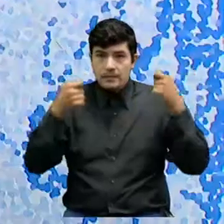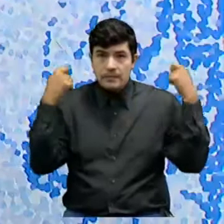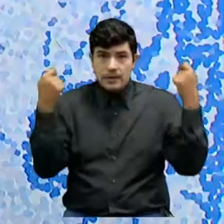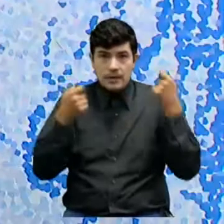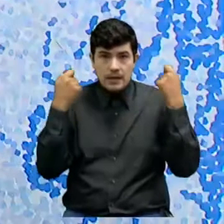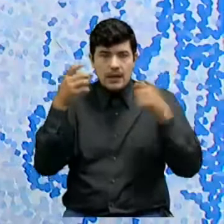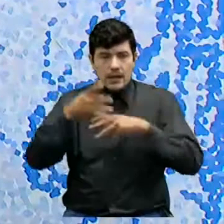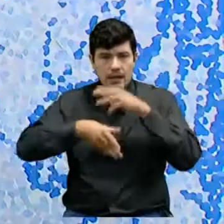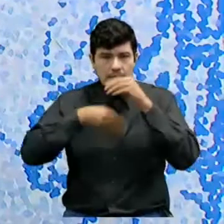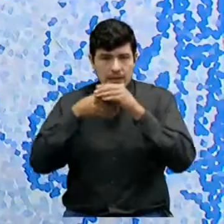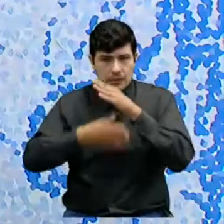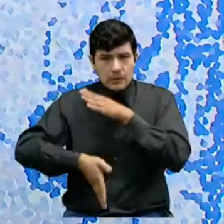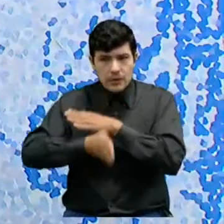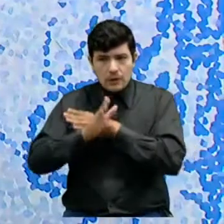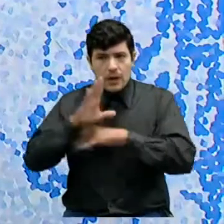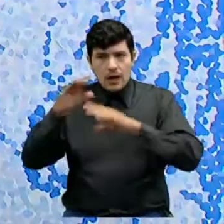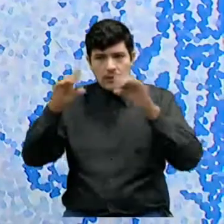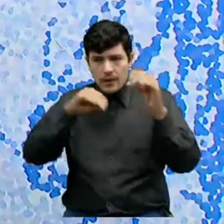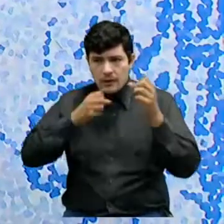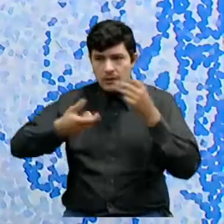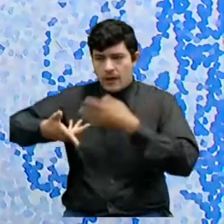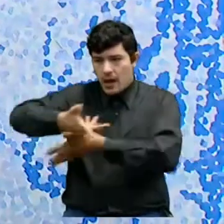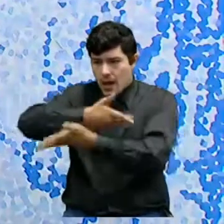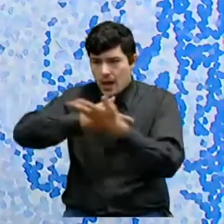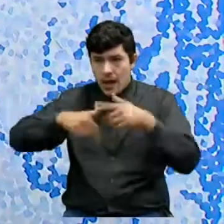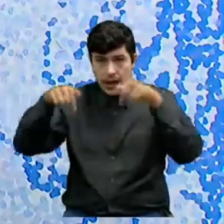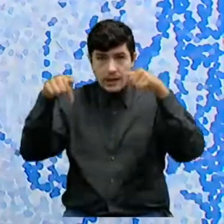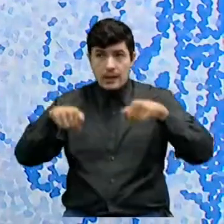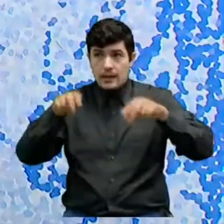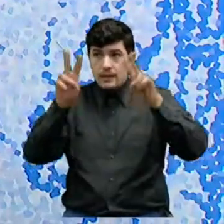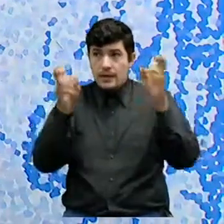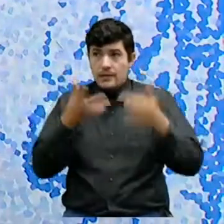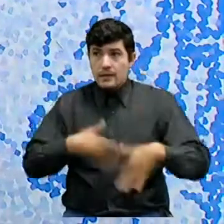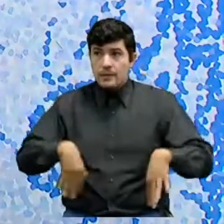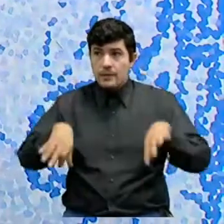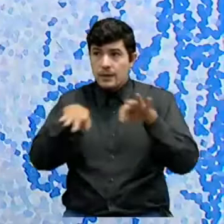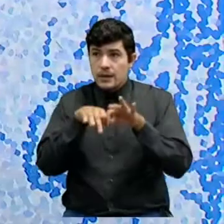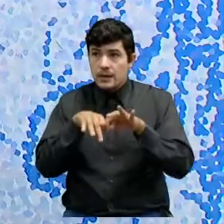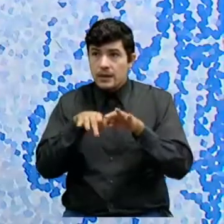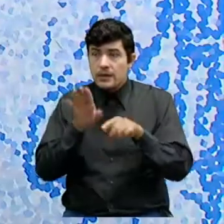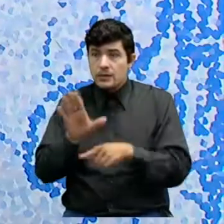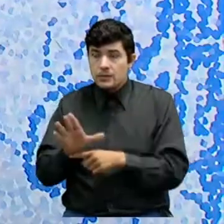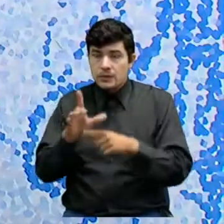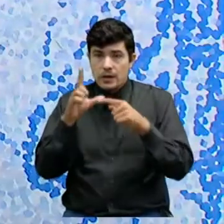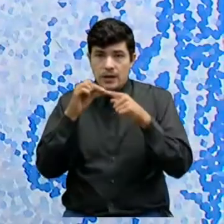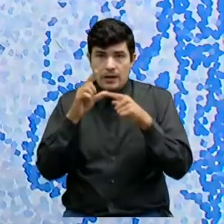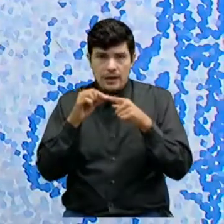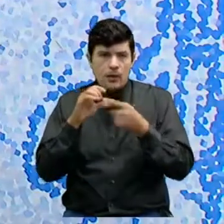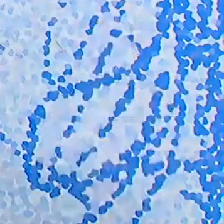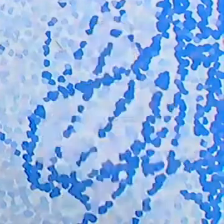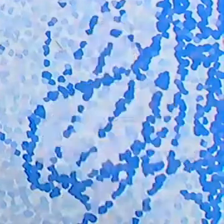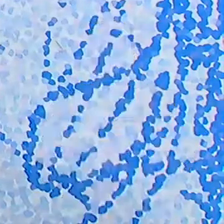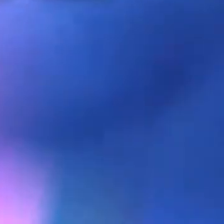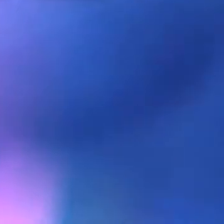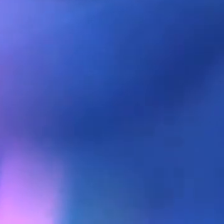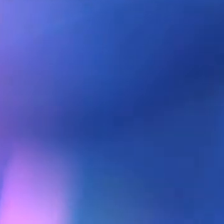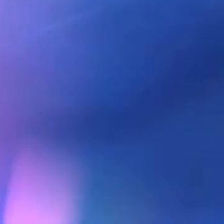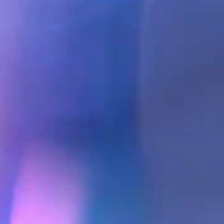comercial. Y enseguida seguimos socializando este importante tema de la prima navideña. Ya